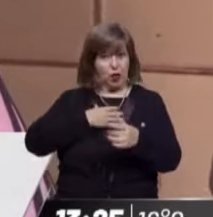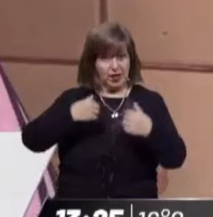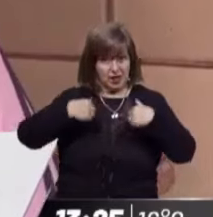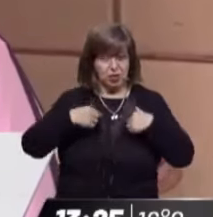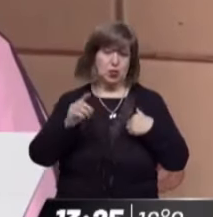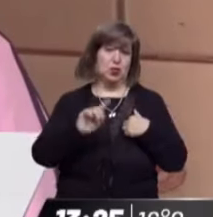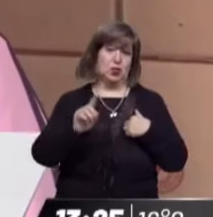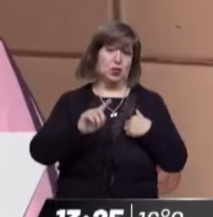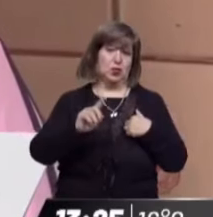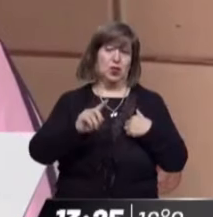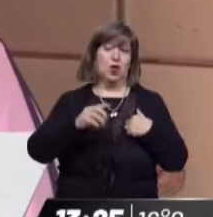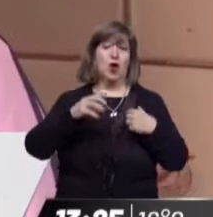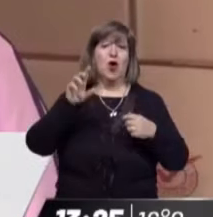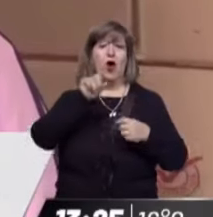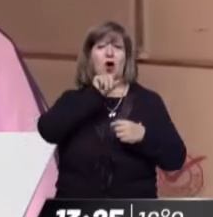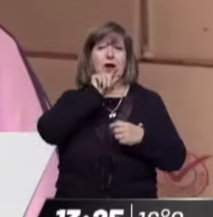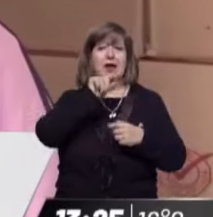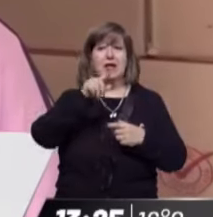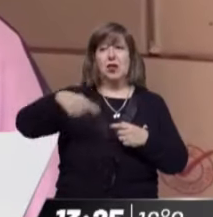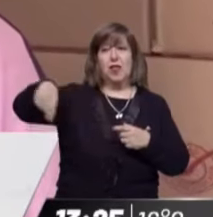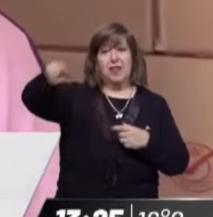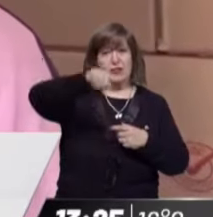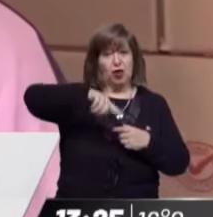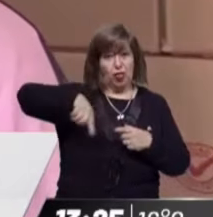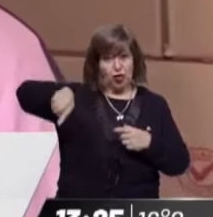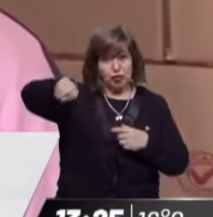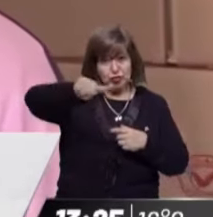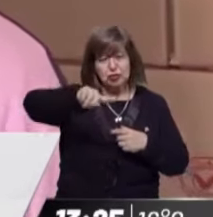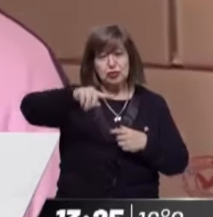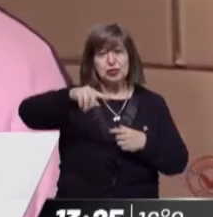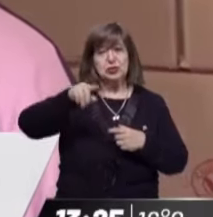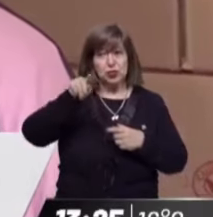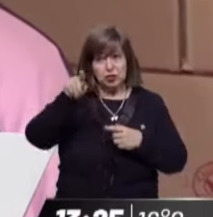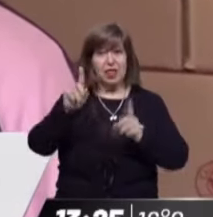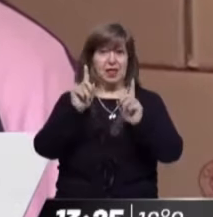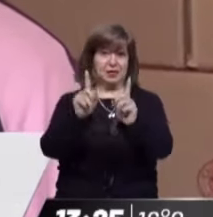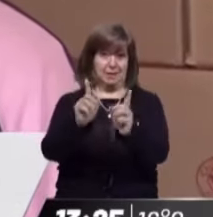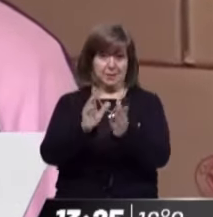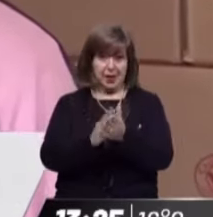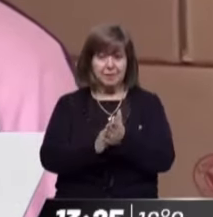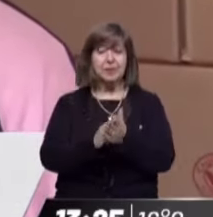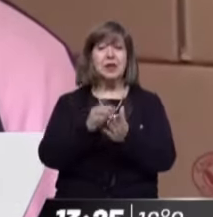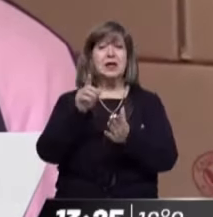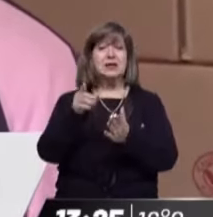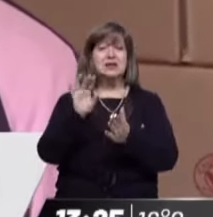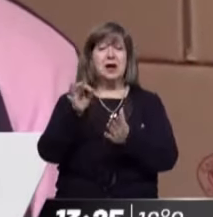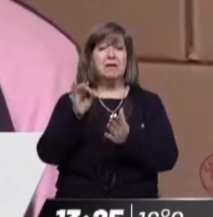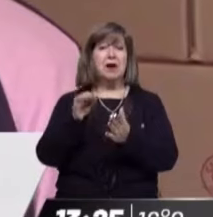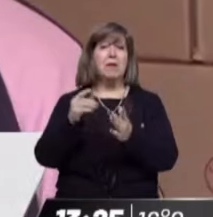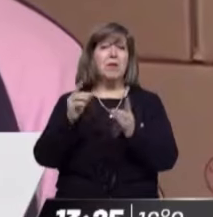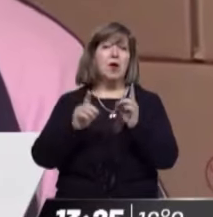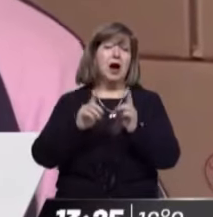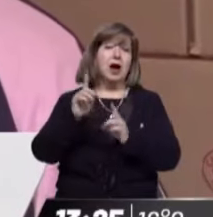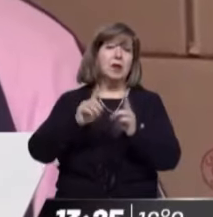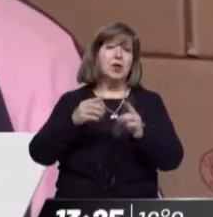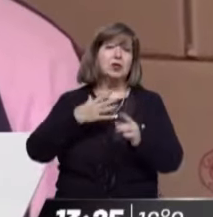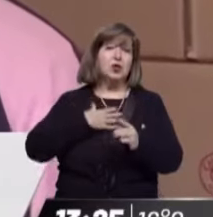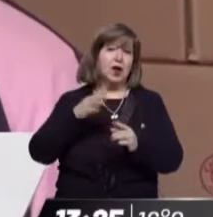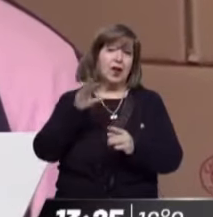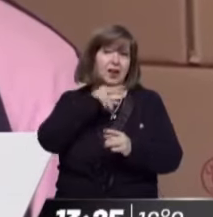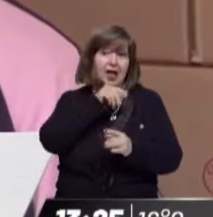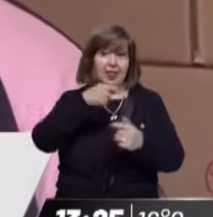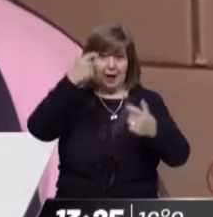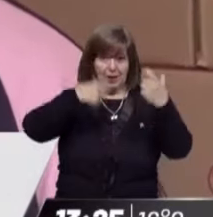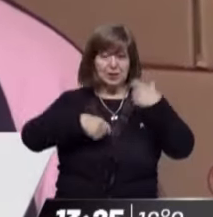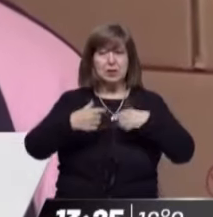hornito es de la gente de ustedes eh Como te dije anteriormente sabemos que para muchos tal vez no somos nada pero para más de